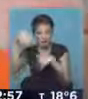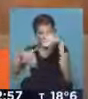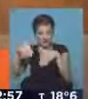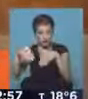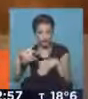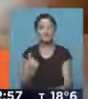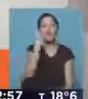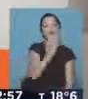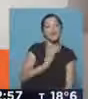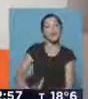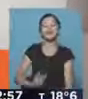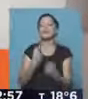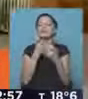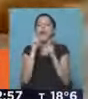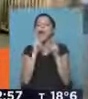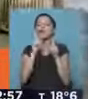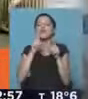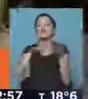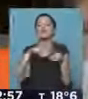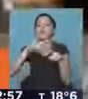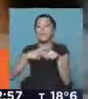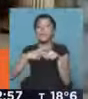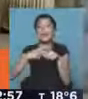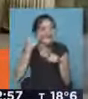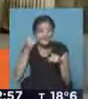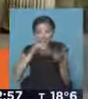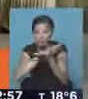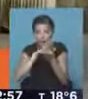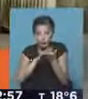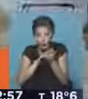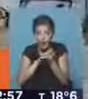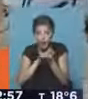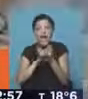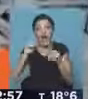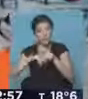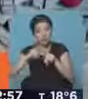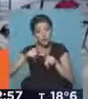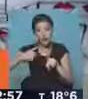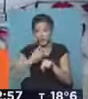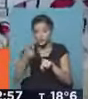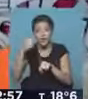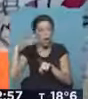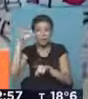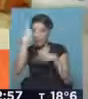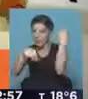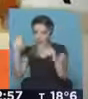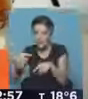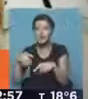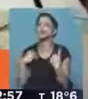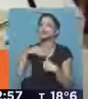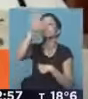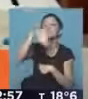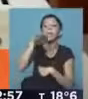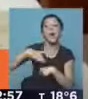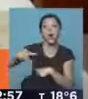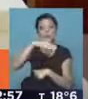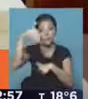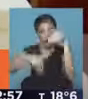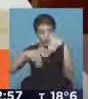intenta resolver alguna cuestión política urgente que divide a la opinión pública de su país mediante la convocatoria a una consulta popular.